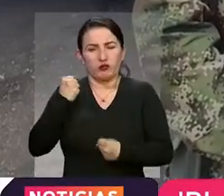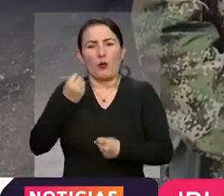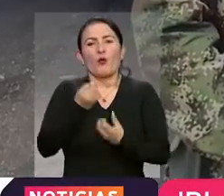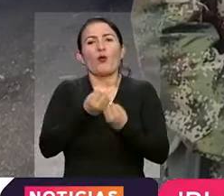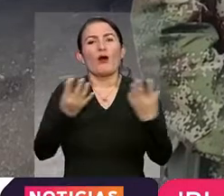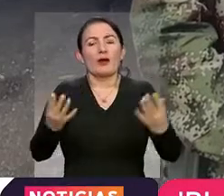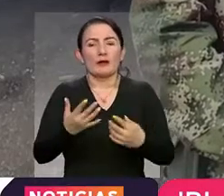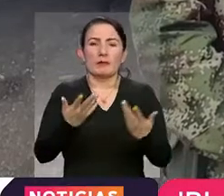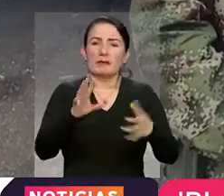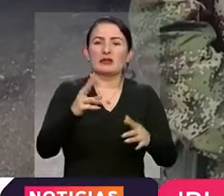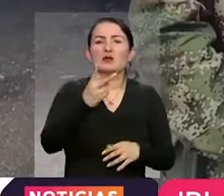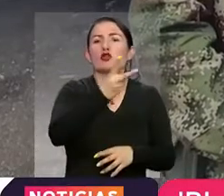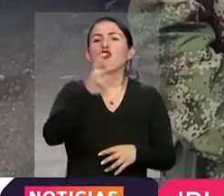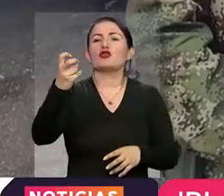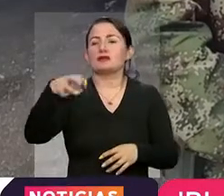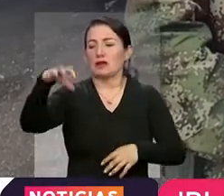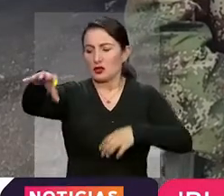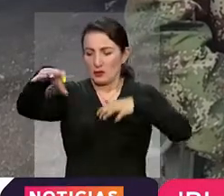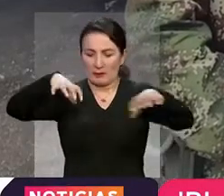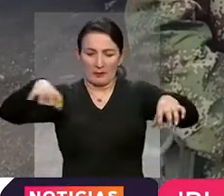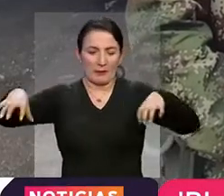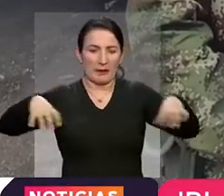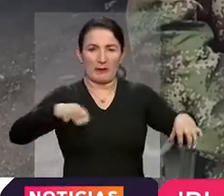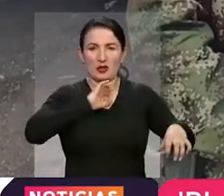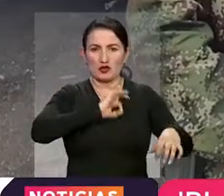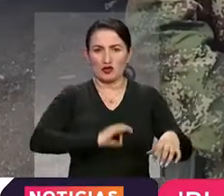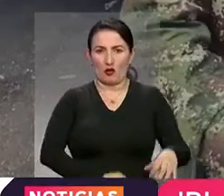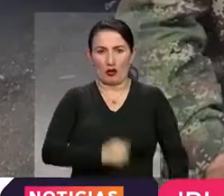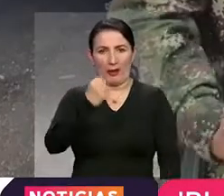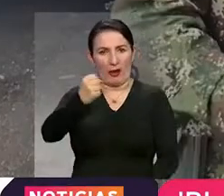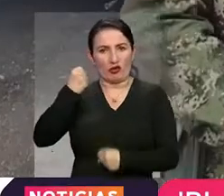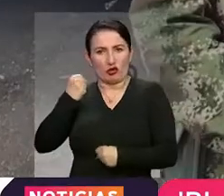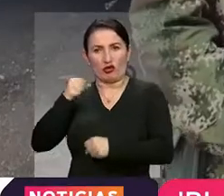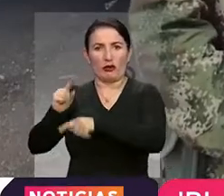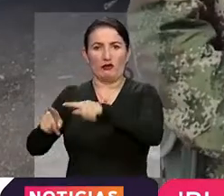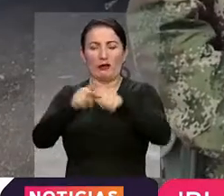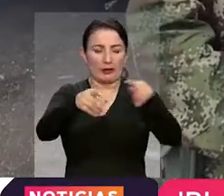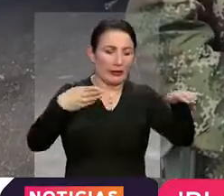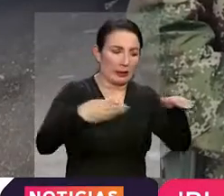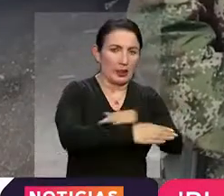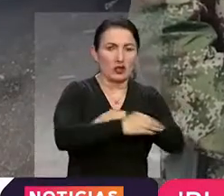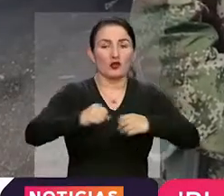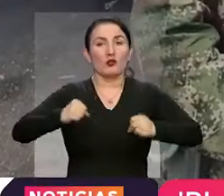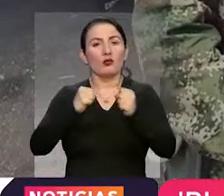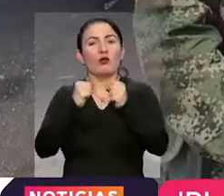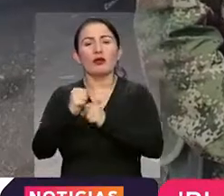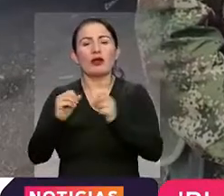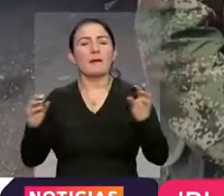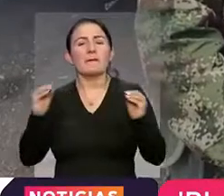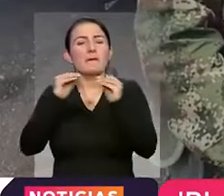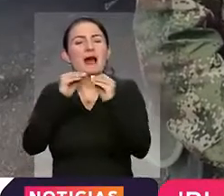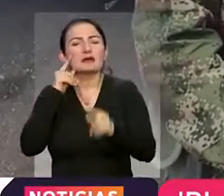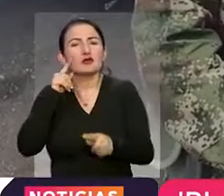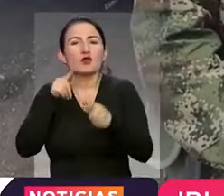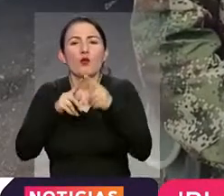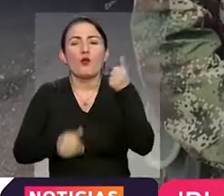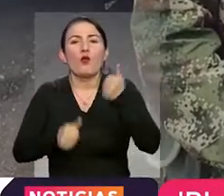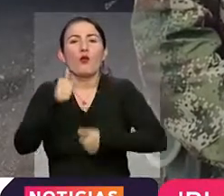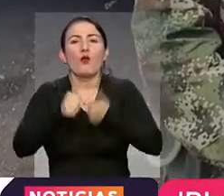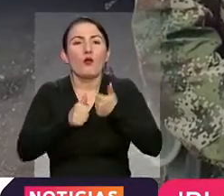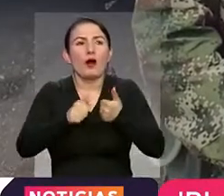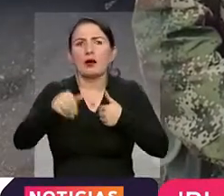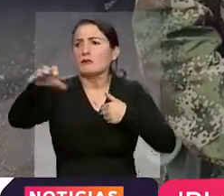distribuidos más de 200 soldados en 20 puestos de control en los ingresos a Bogotá. Y específicamente, ¿por qué